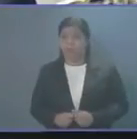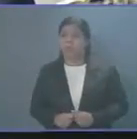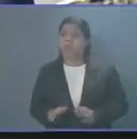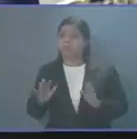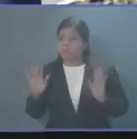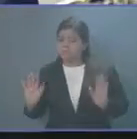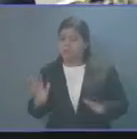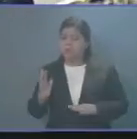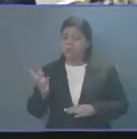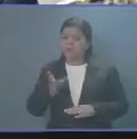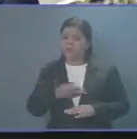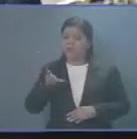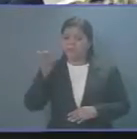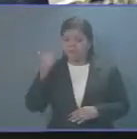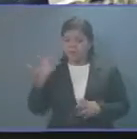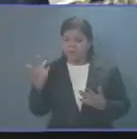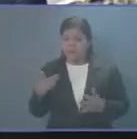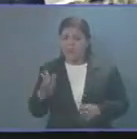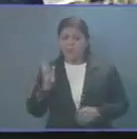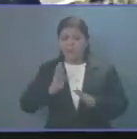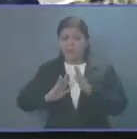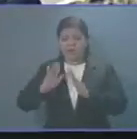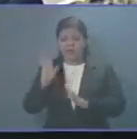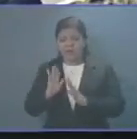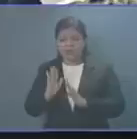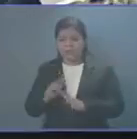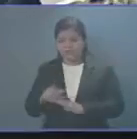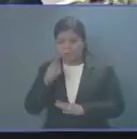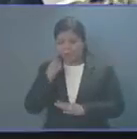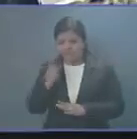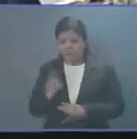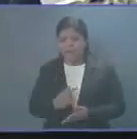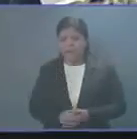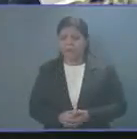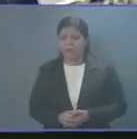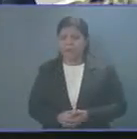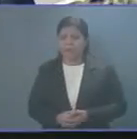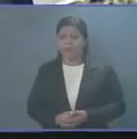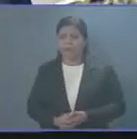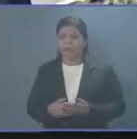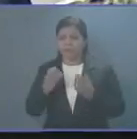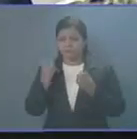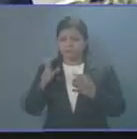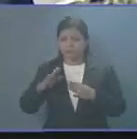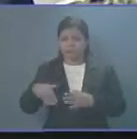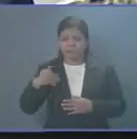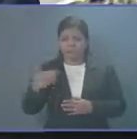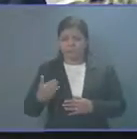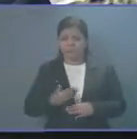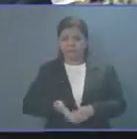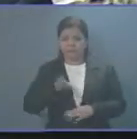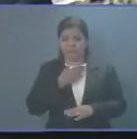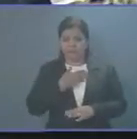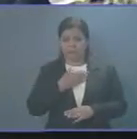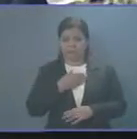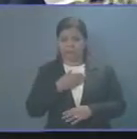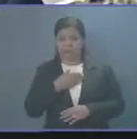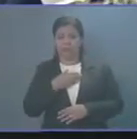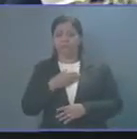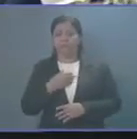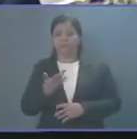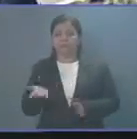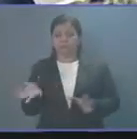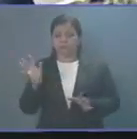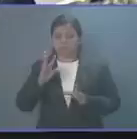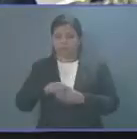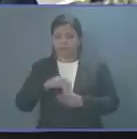veníamos con una historia, viendo una historia desde muchas décadas atrás, cuando incluso el